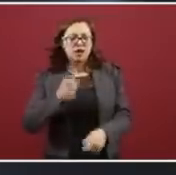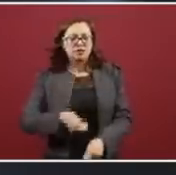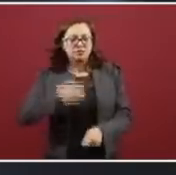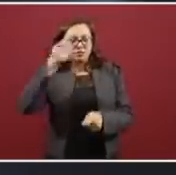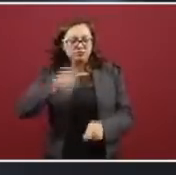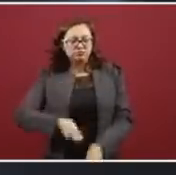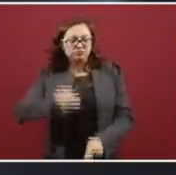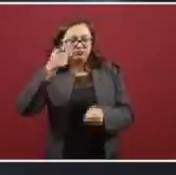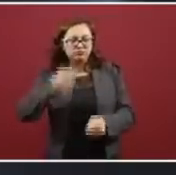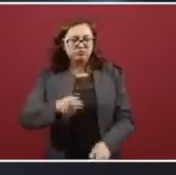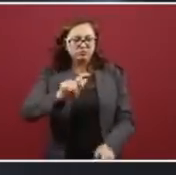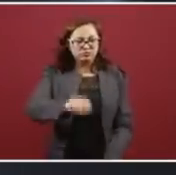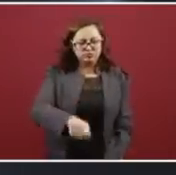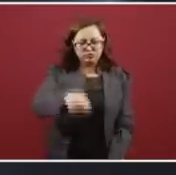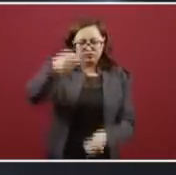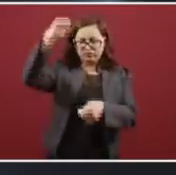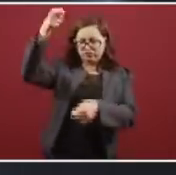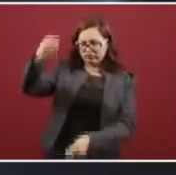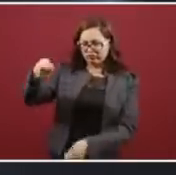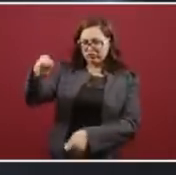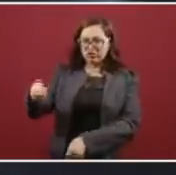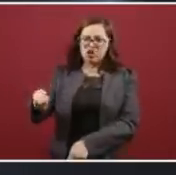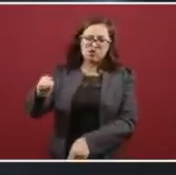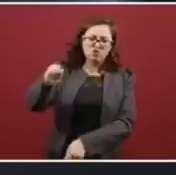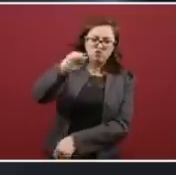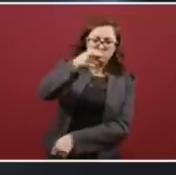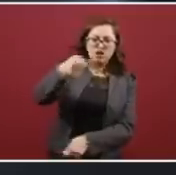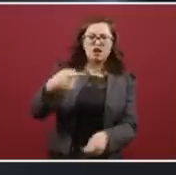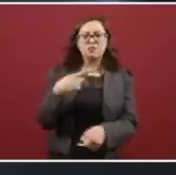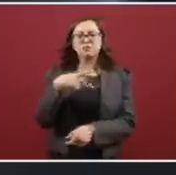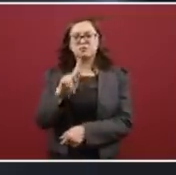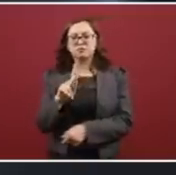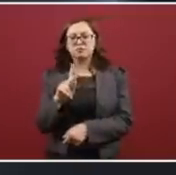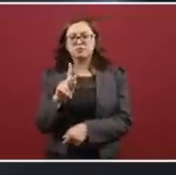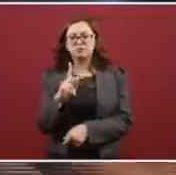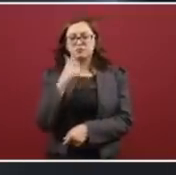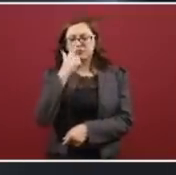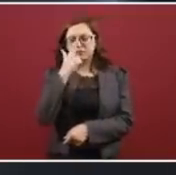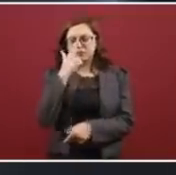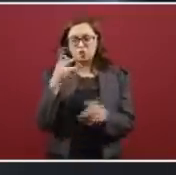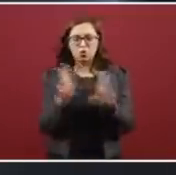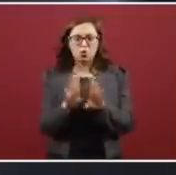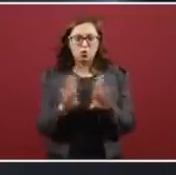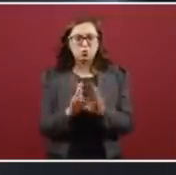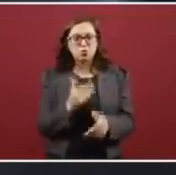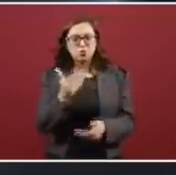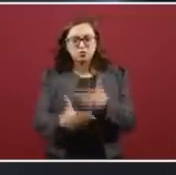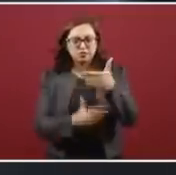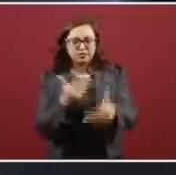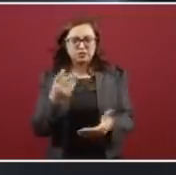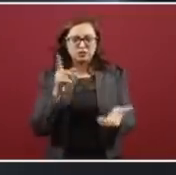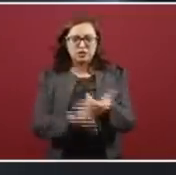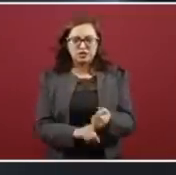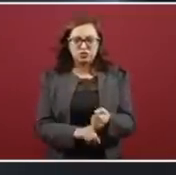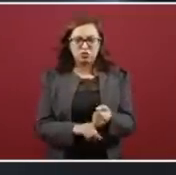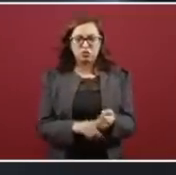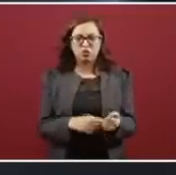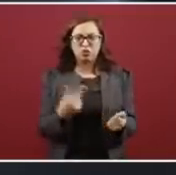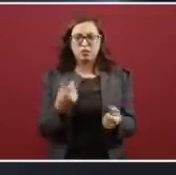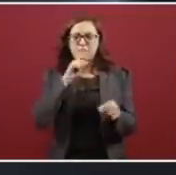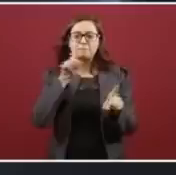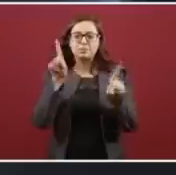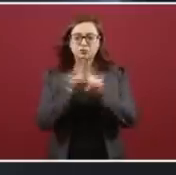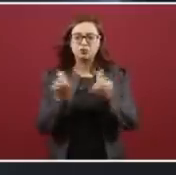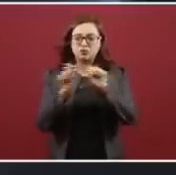aparato la llenan regresa en el combustible pareciera que ahí queda pero es la imagen que tenemos como ciudadanos como es el procedimiento en general si se verifica el